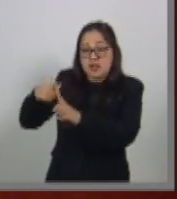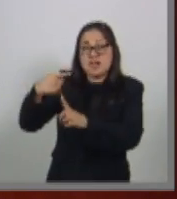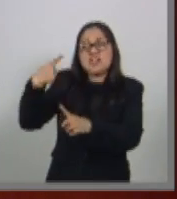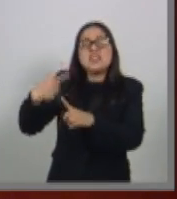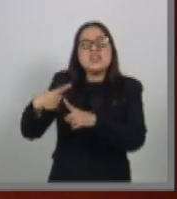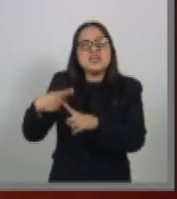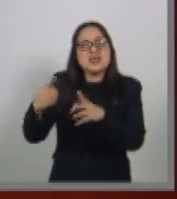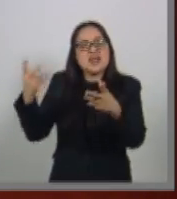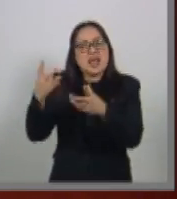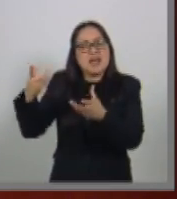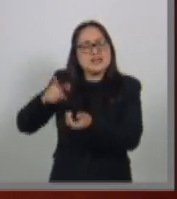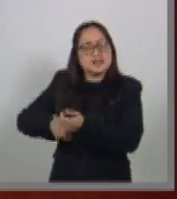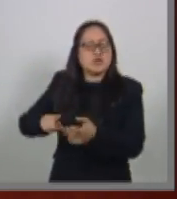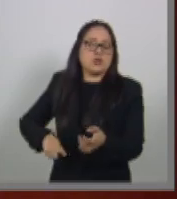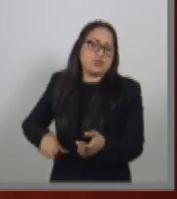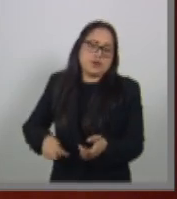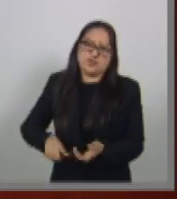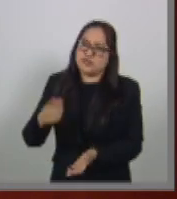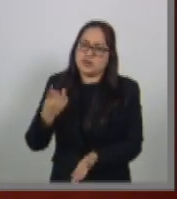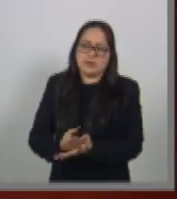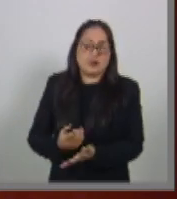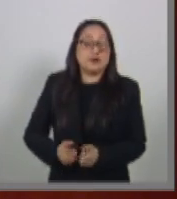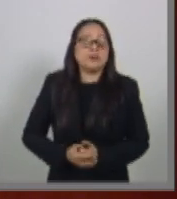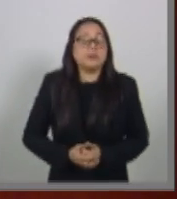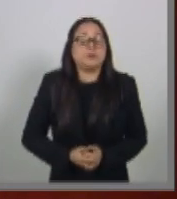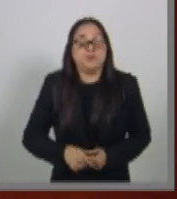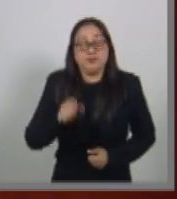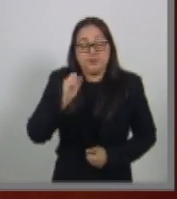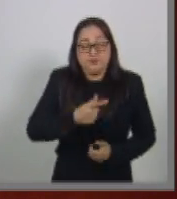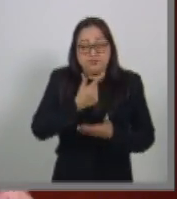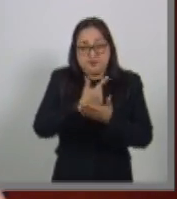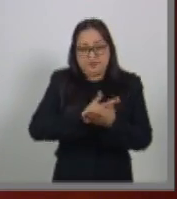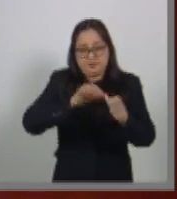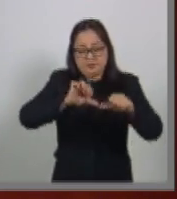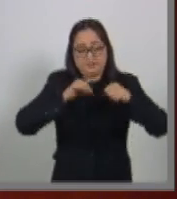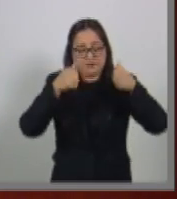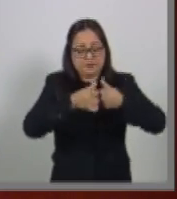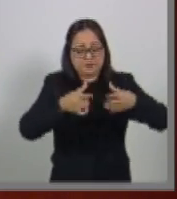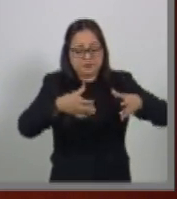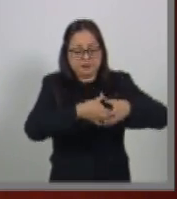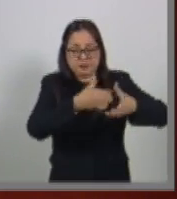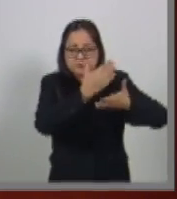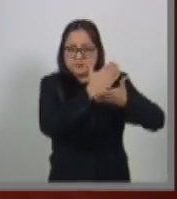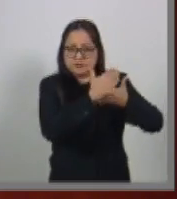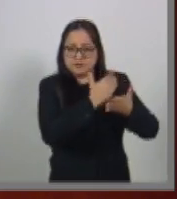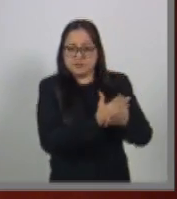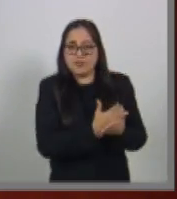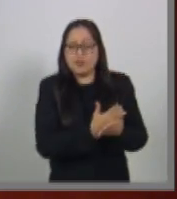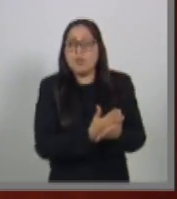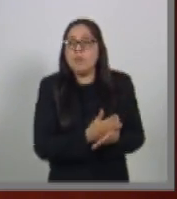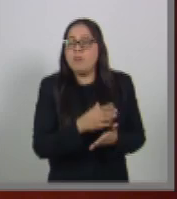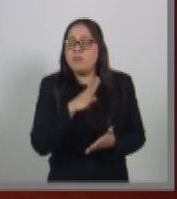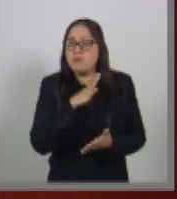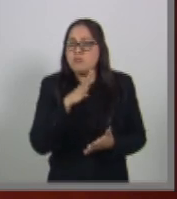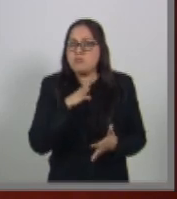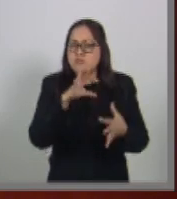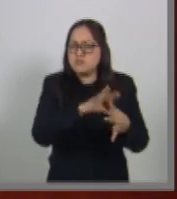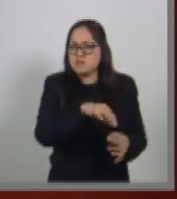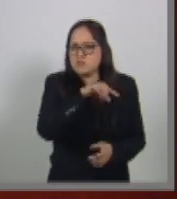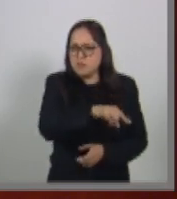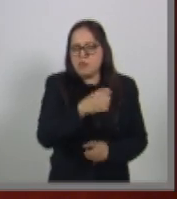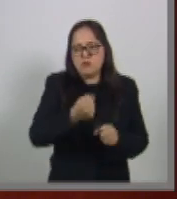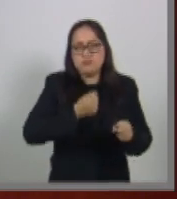apartado del Estado. Según el Registro Federal de Organizaciones de la Sociedad Civil que sean objeto de fomento